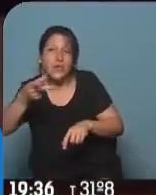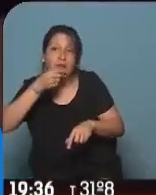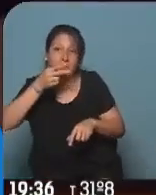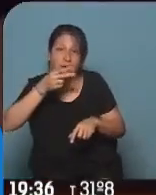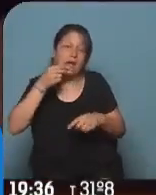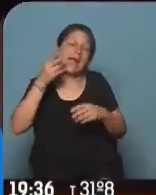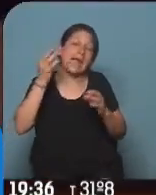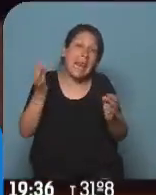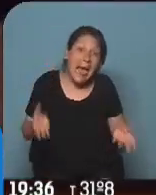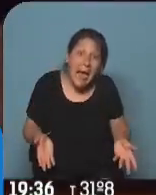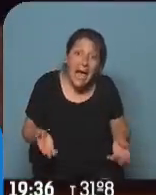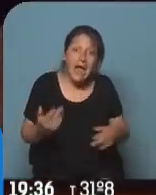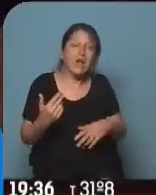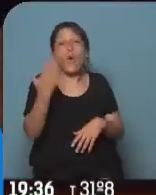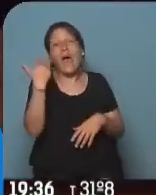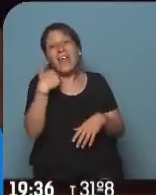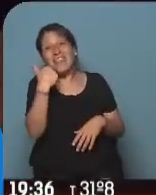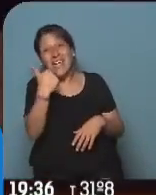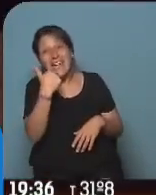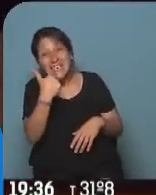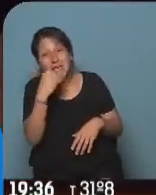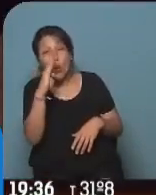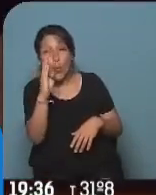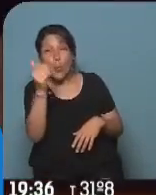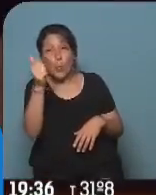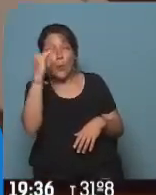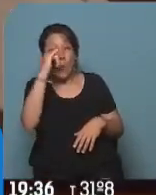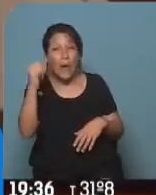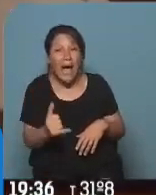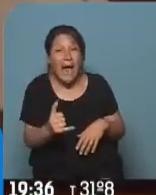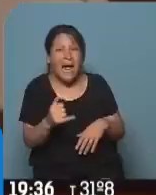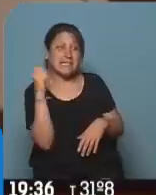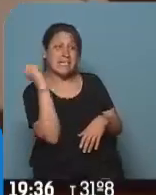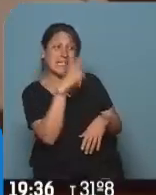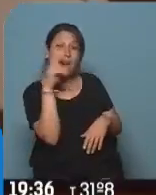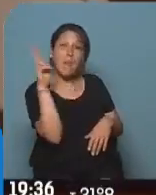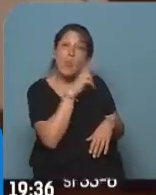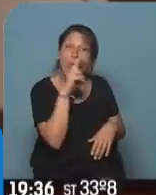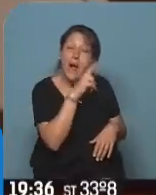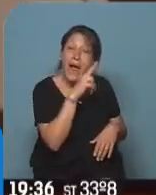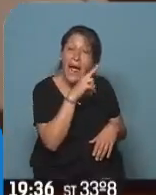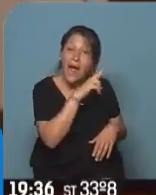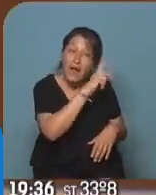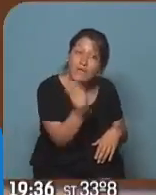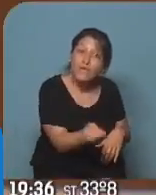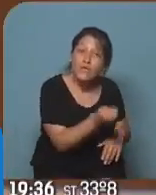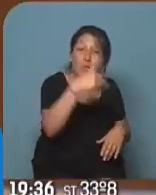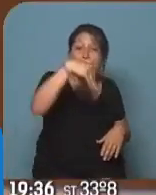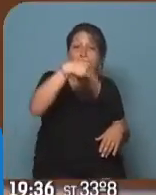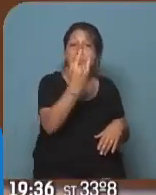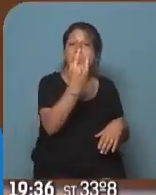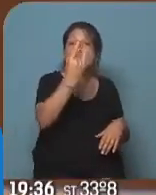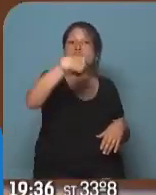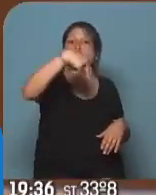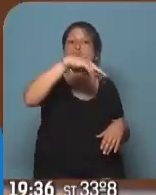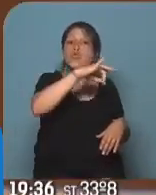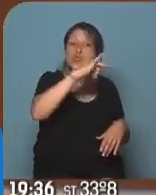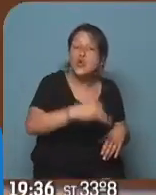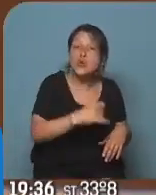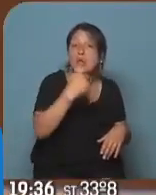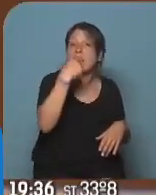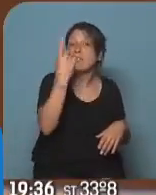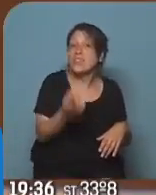estas cuentas que señalás, la viuda de Muñoz que dice que el dinero estaba en tours ancaicos. Parte de una inversión en esa